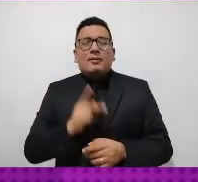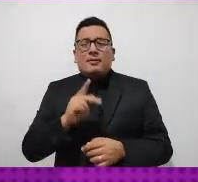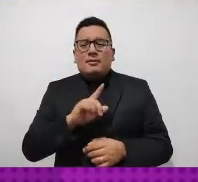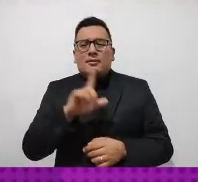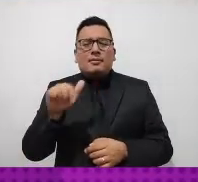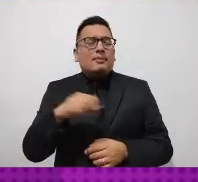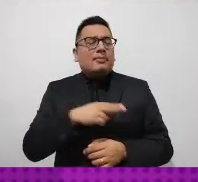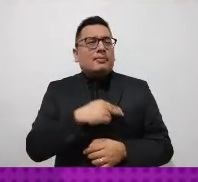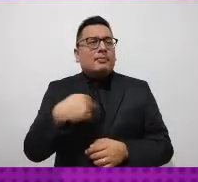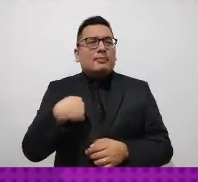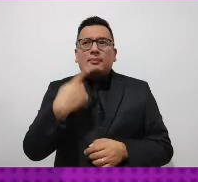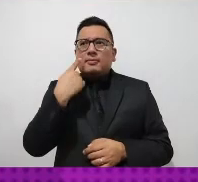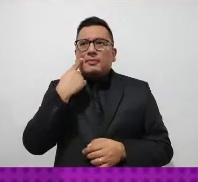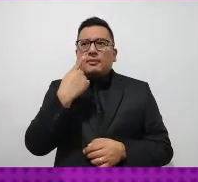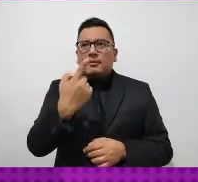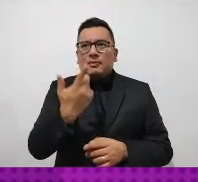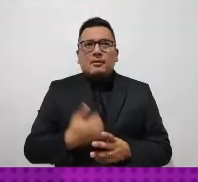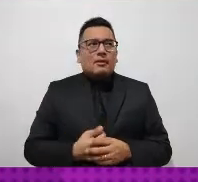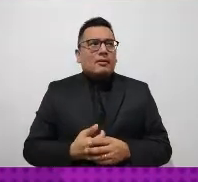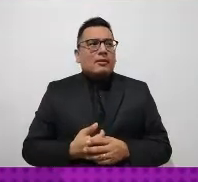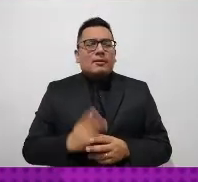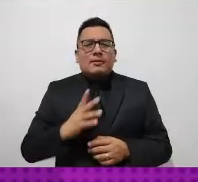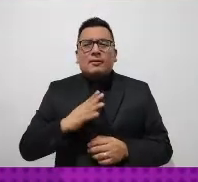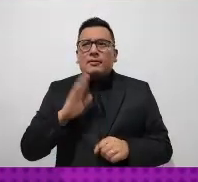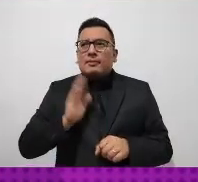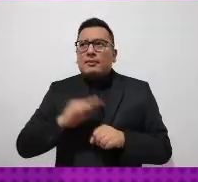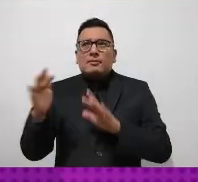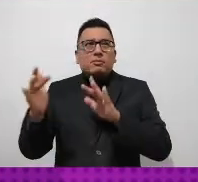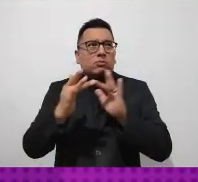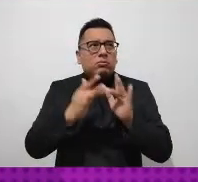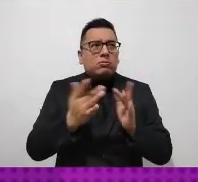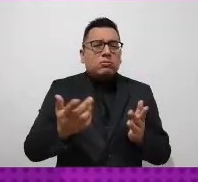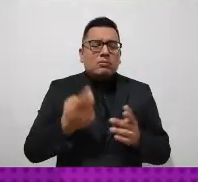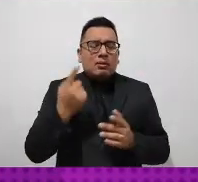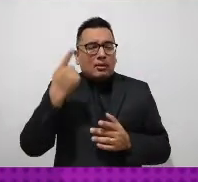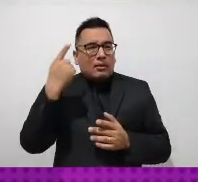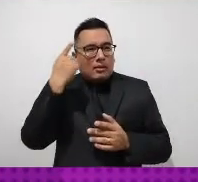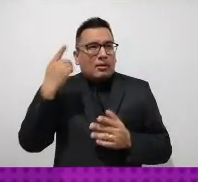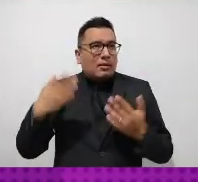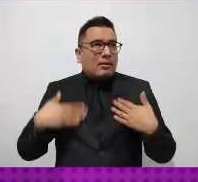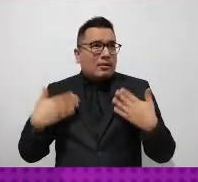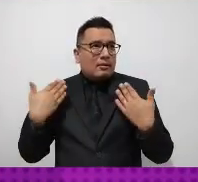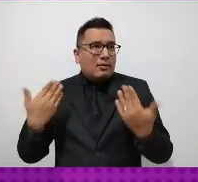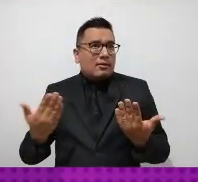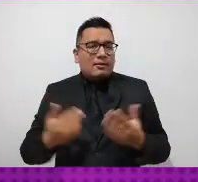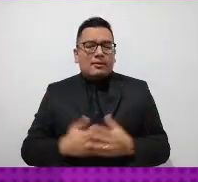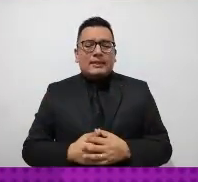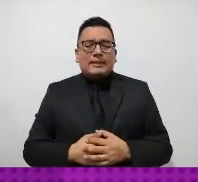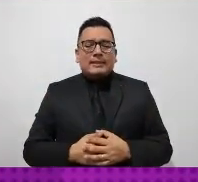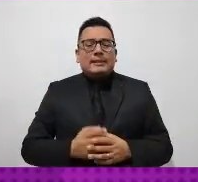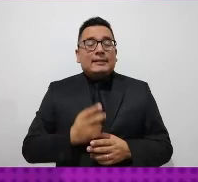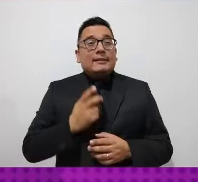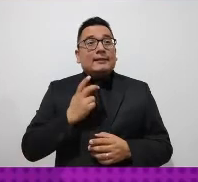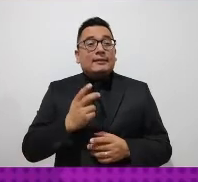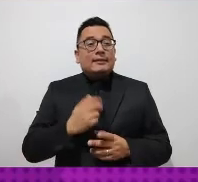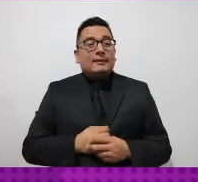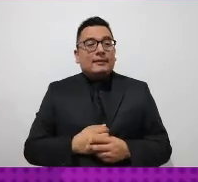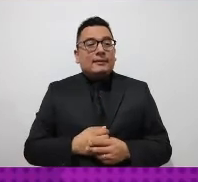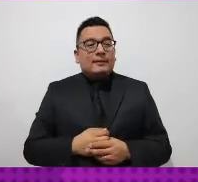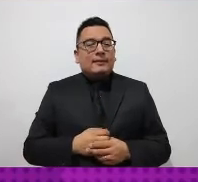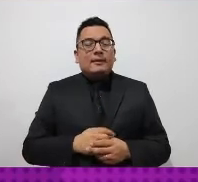vez que se generaron estas conexiones para acrecentar la confianza que ellas puedan tenernos, pues